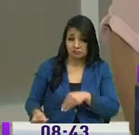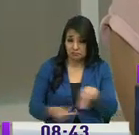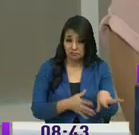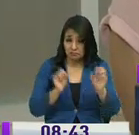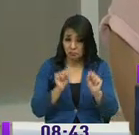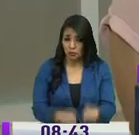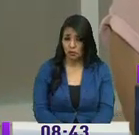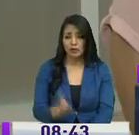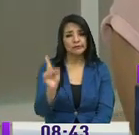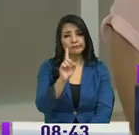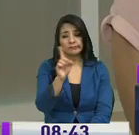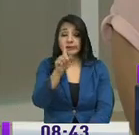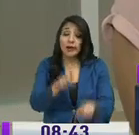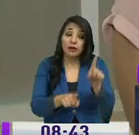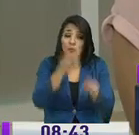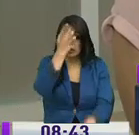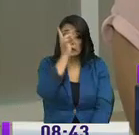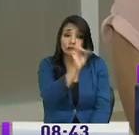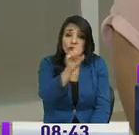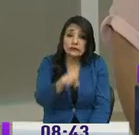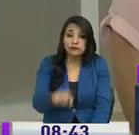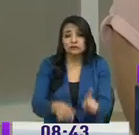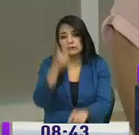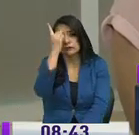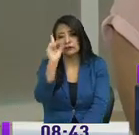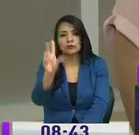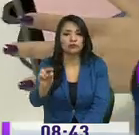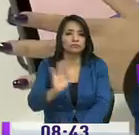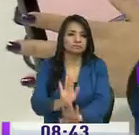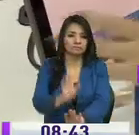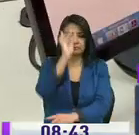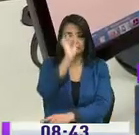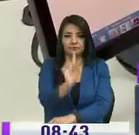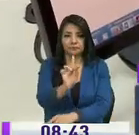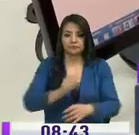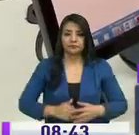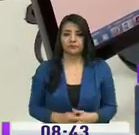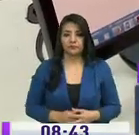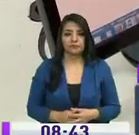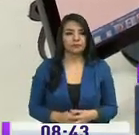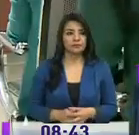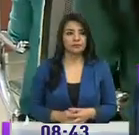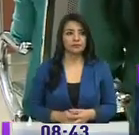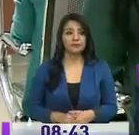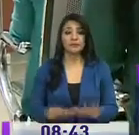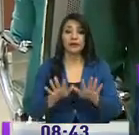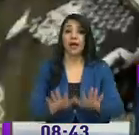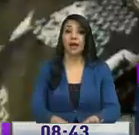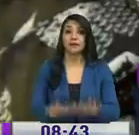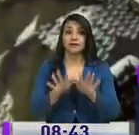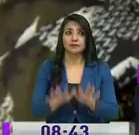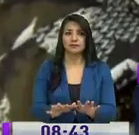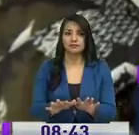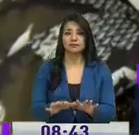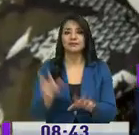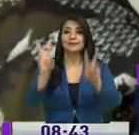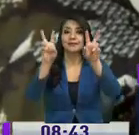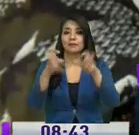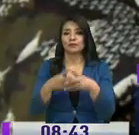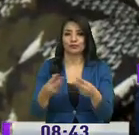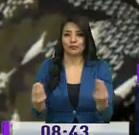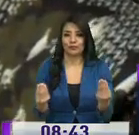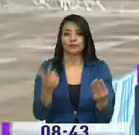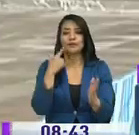necesariamente tengan que abortar. No, es una cuestión de decisión. Y es que aseguran que con ello se combatiría otro tema